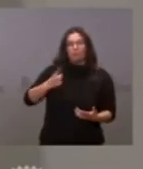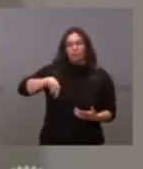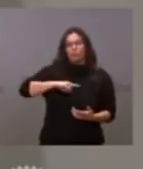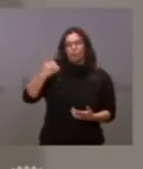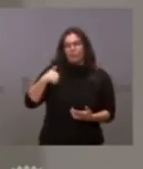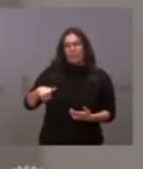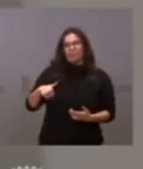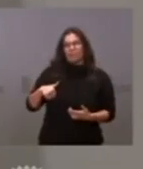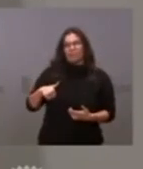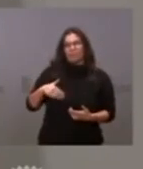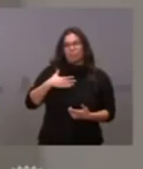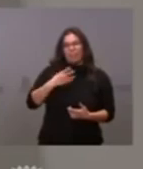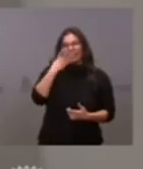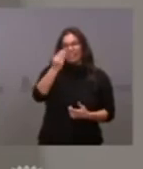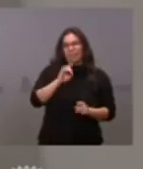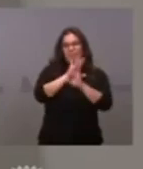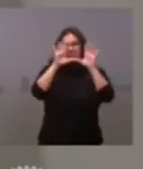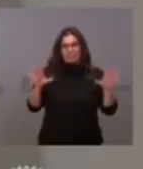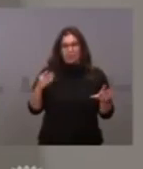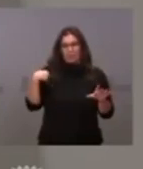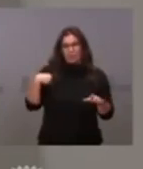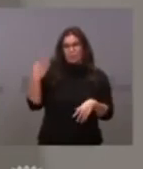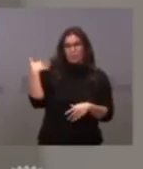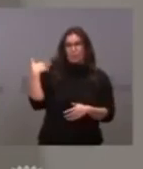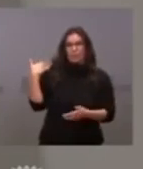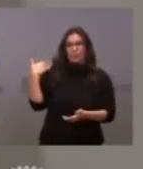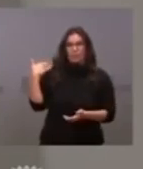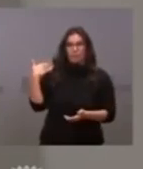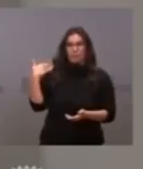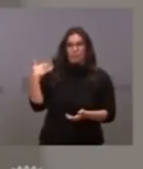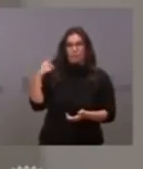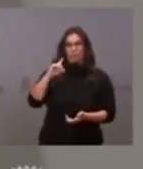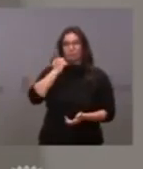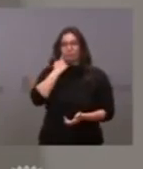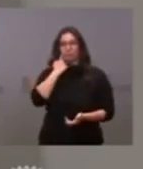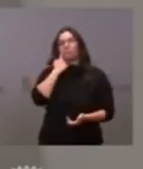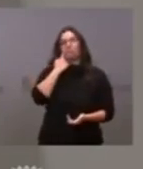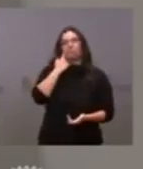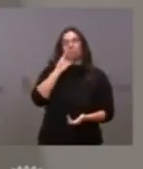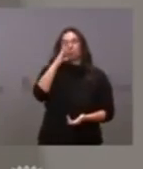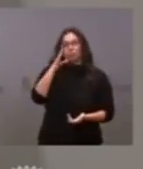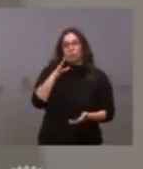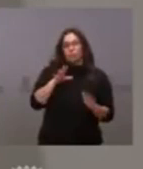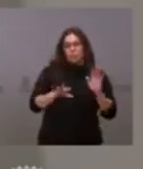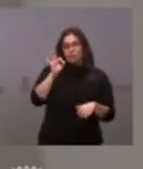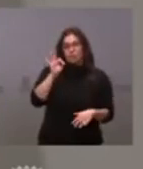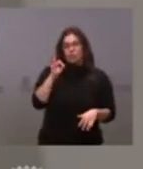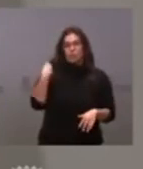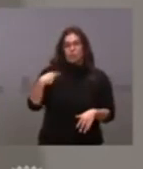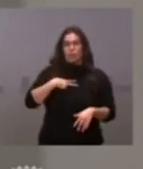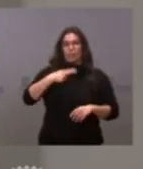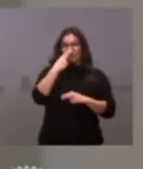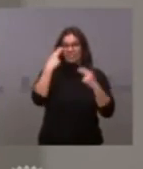después de lo acontecido y después de la decisión tomada por la